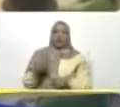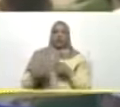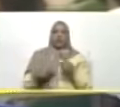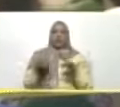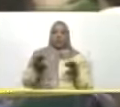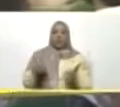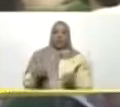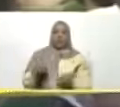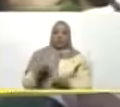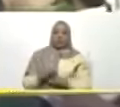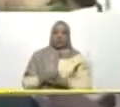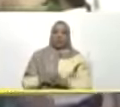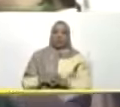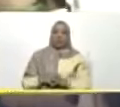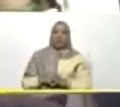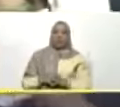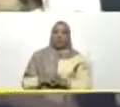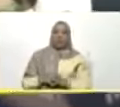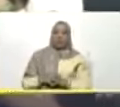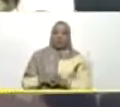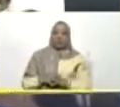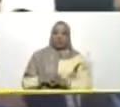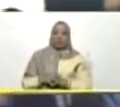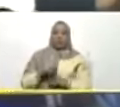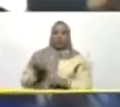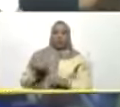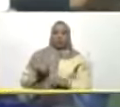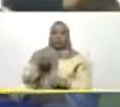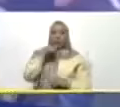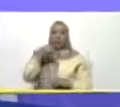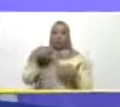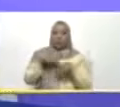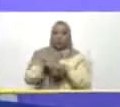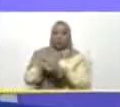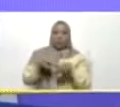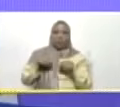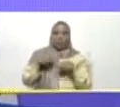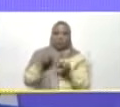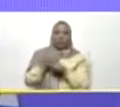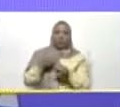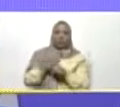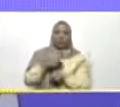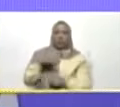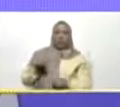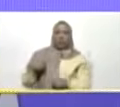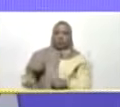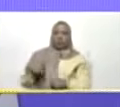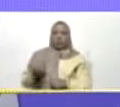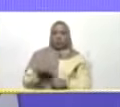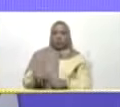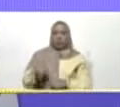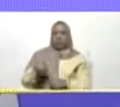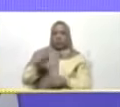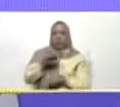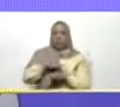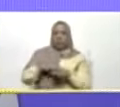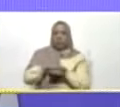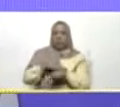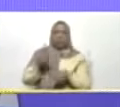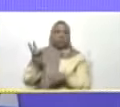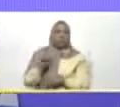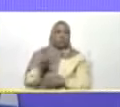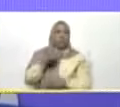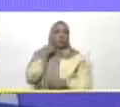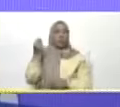movilización e integrarla con la nueva mis